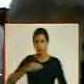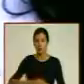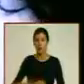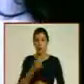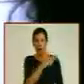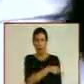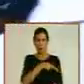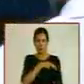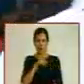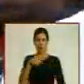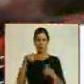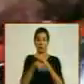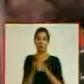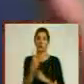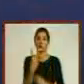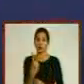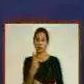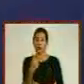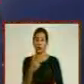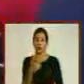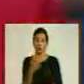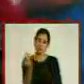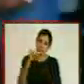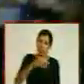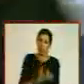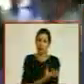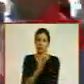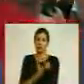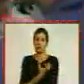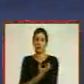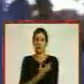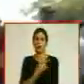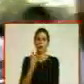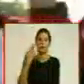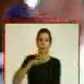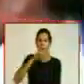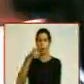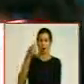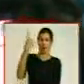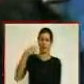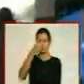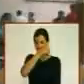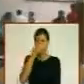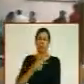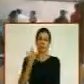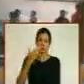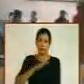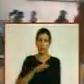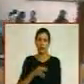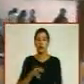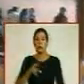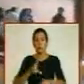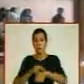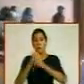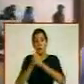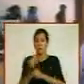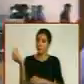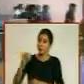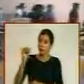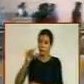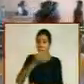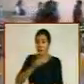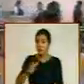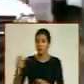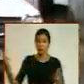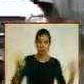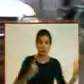hospital Coromoto ingresaron dos heridos, dos de estos fallecidos este domingo. El personal médico espera nuevos pacientes remitidos de